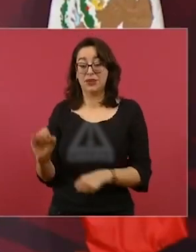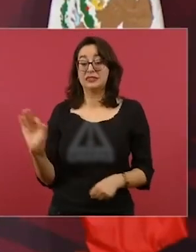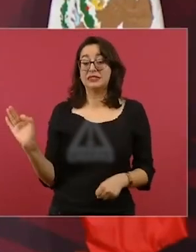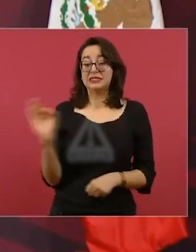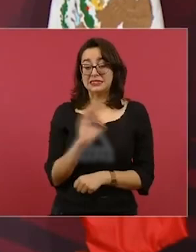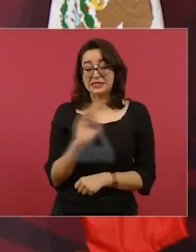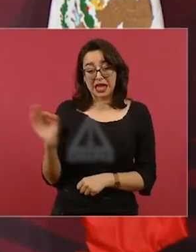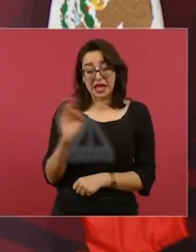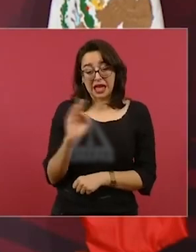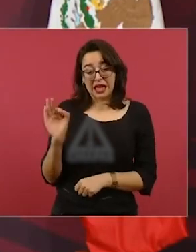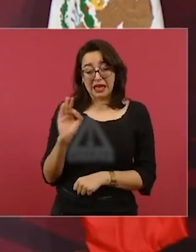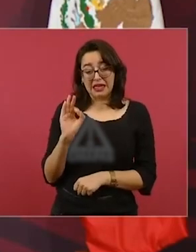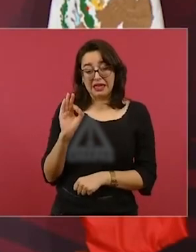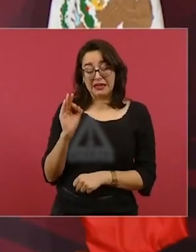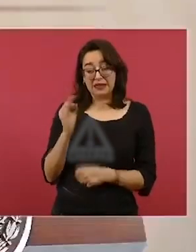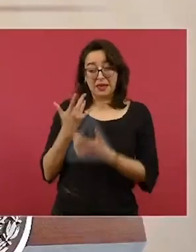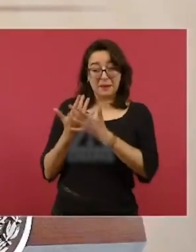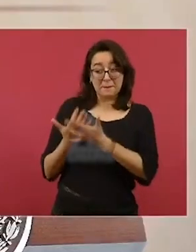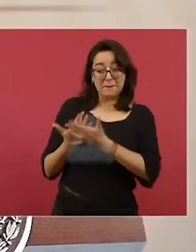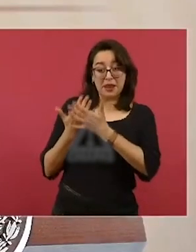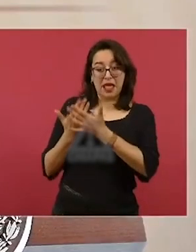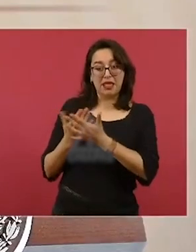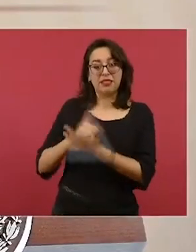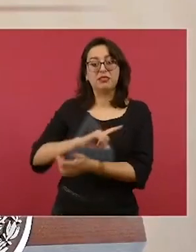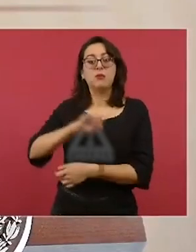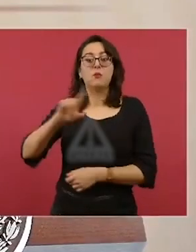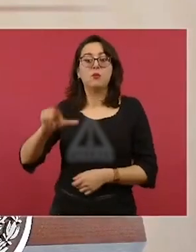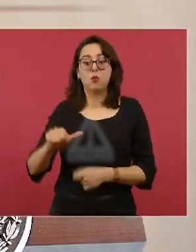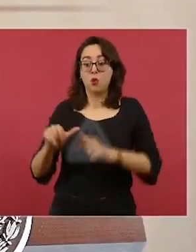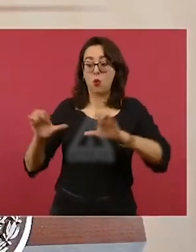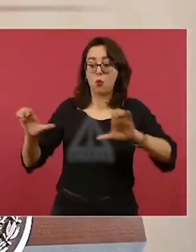cabo el decomiso,